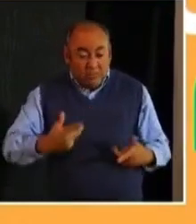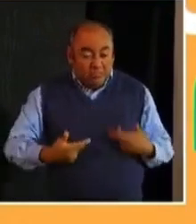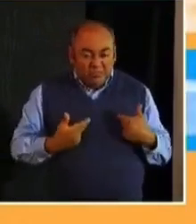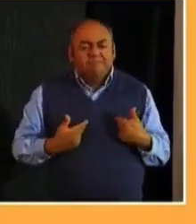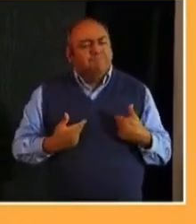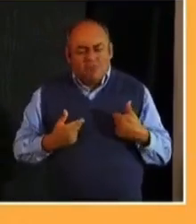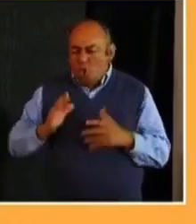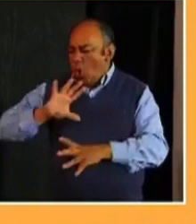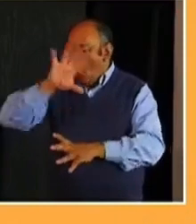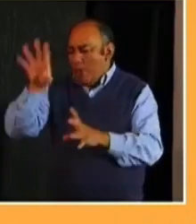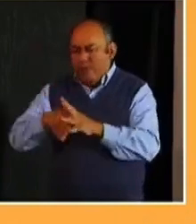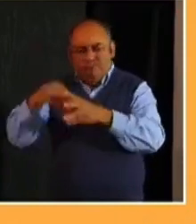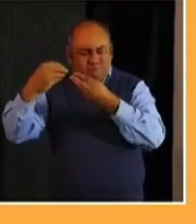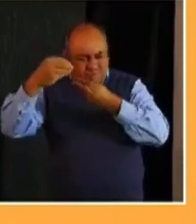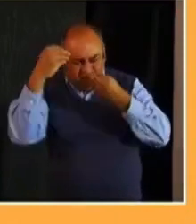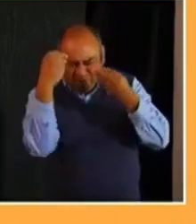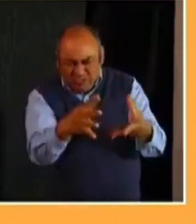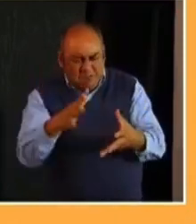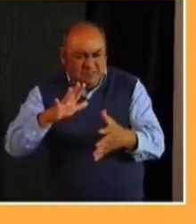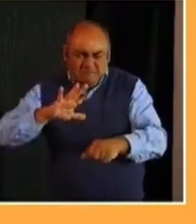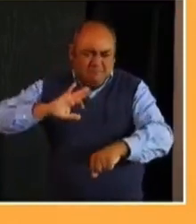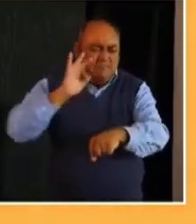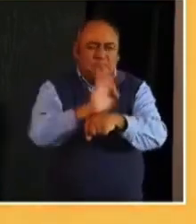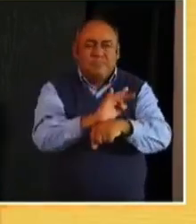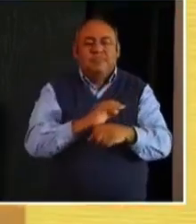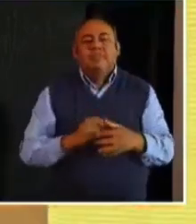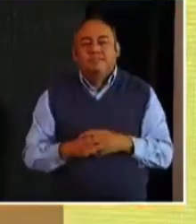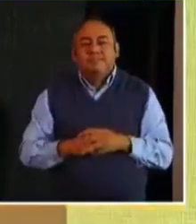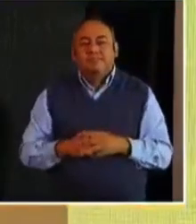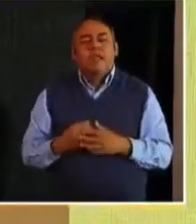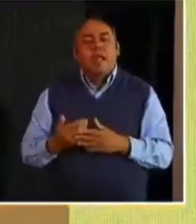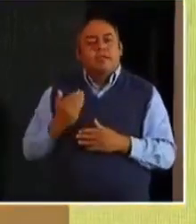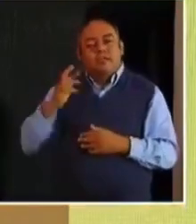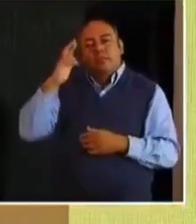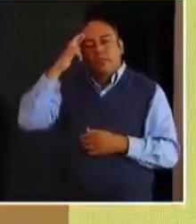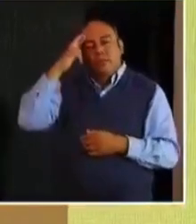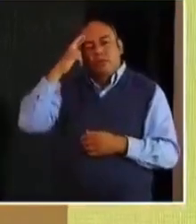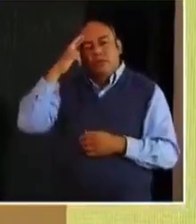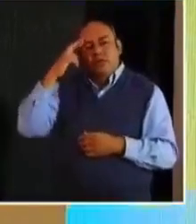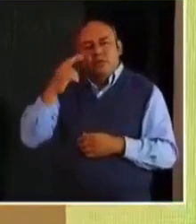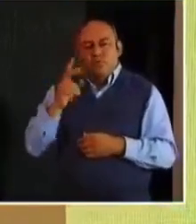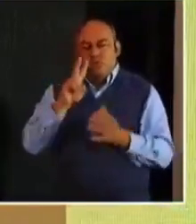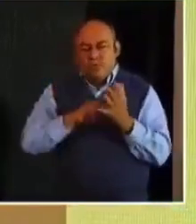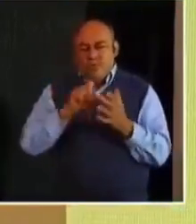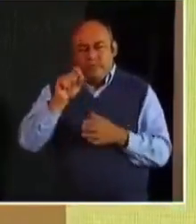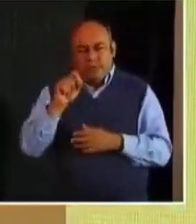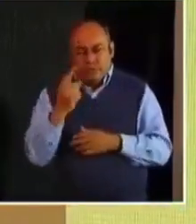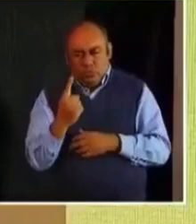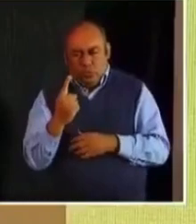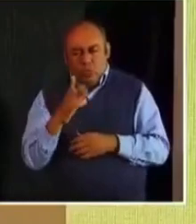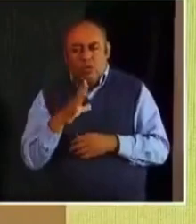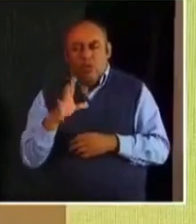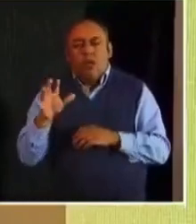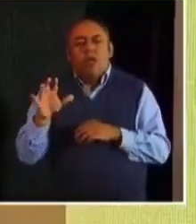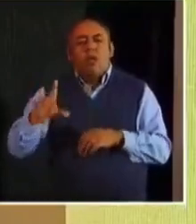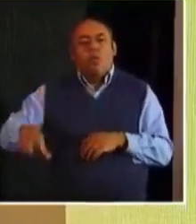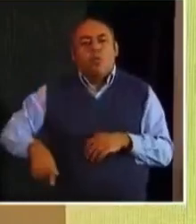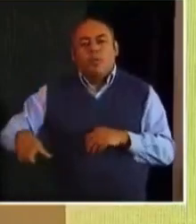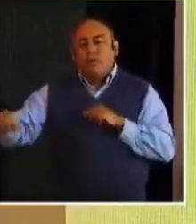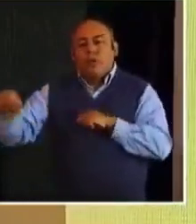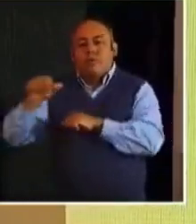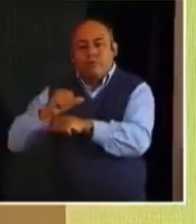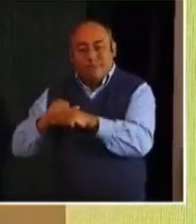nosotros llegamos a la administración en octubre si ustedes recuerdan de 2021 Y revisando